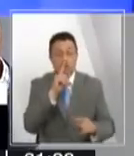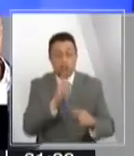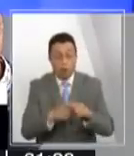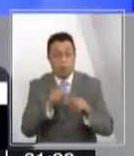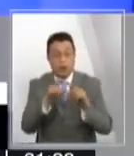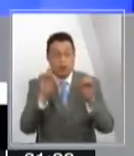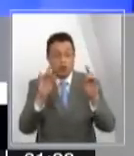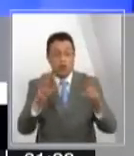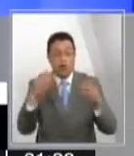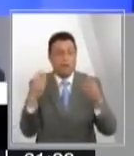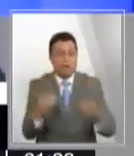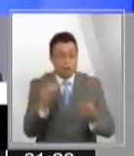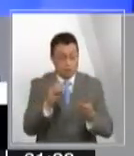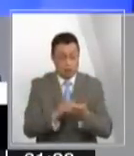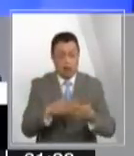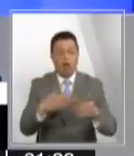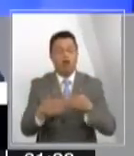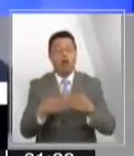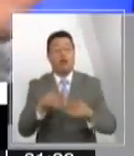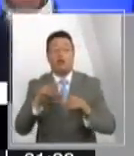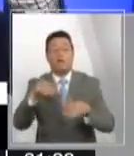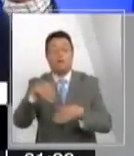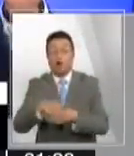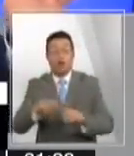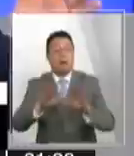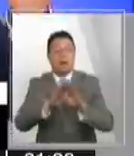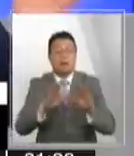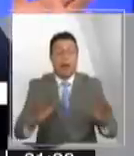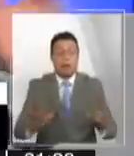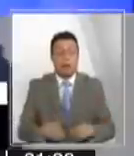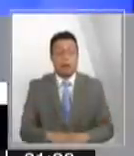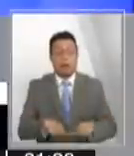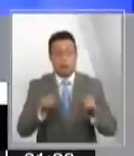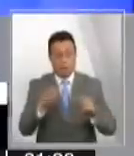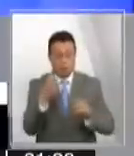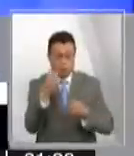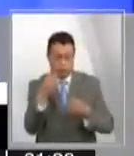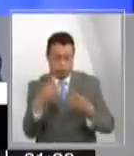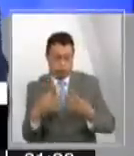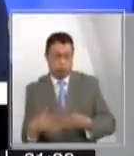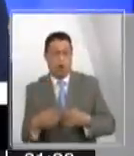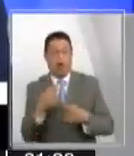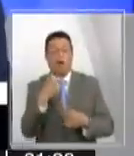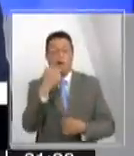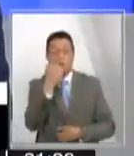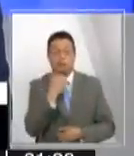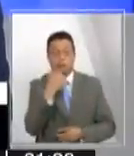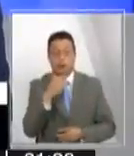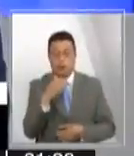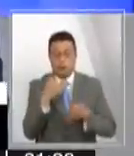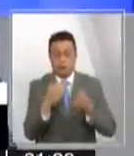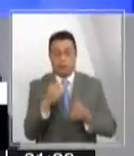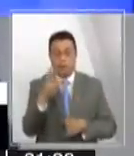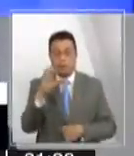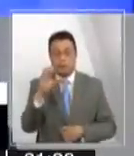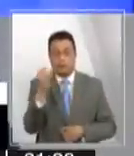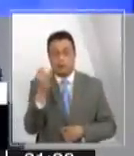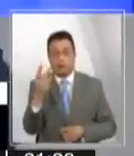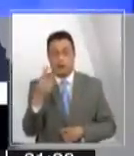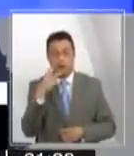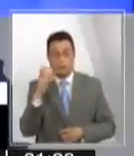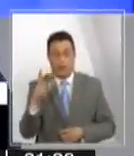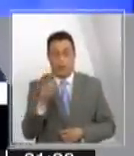de una persona al lugar en el cual le corresponde votar. Hay una cantidad de errores, según informa una minuta del Registro Civil, que